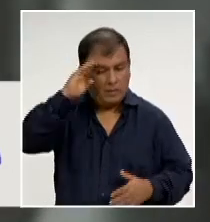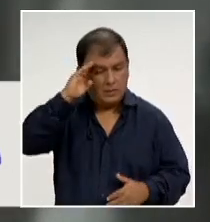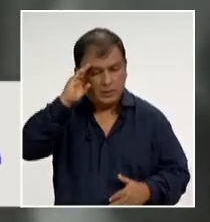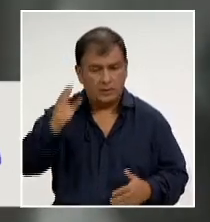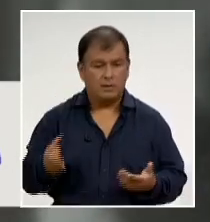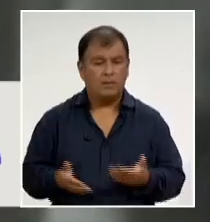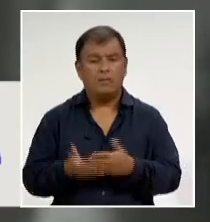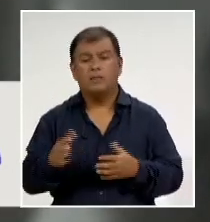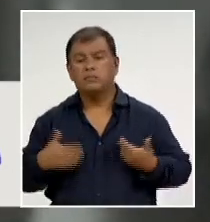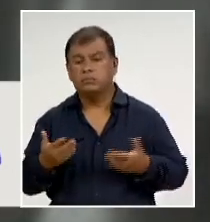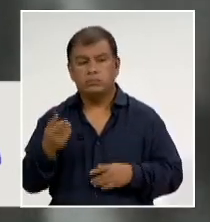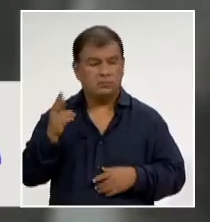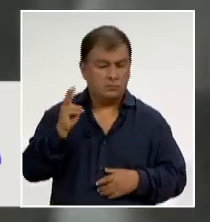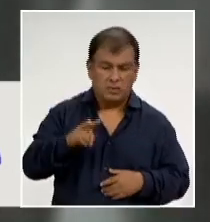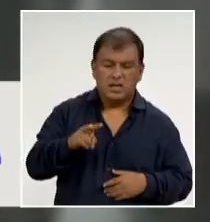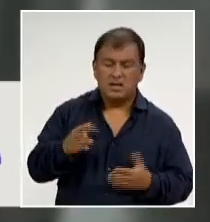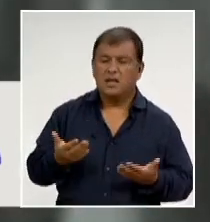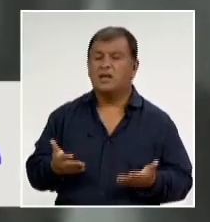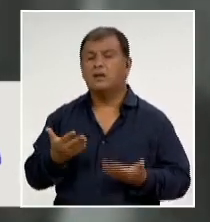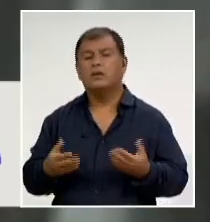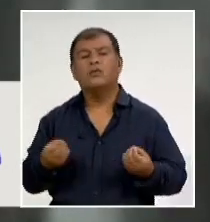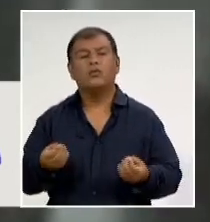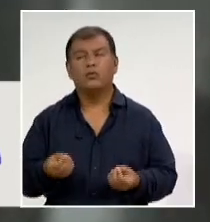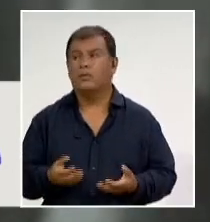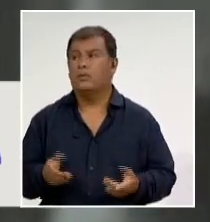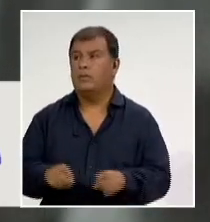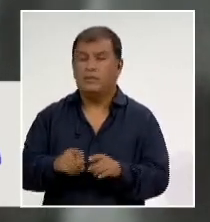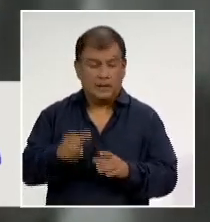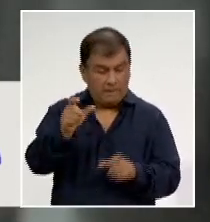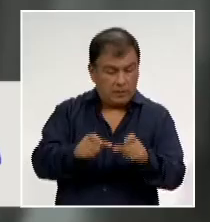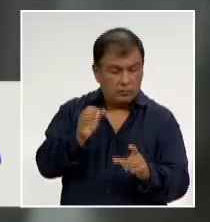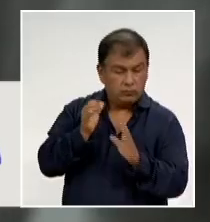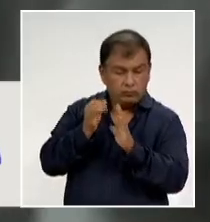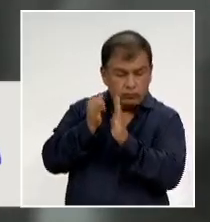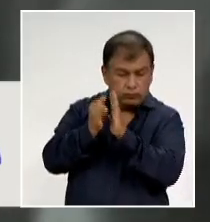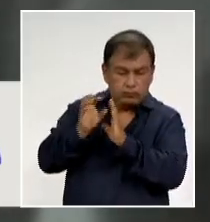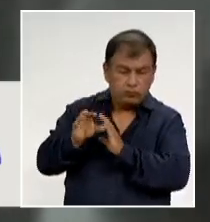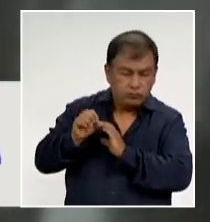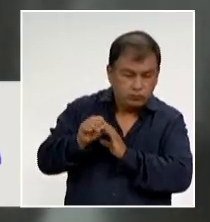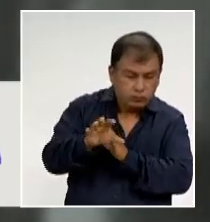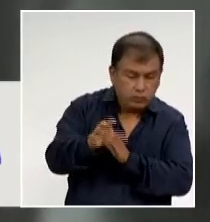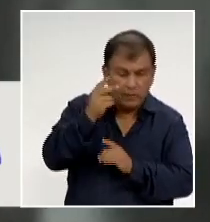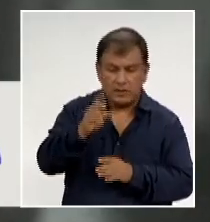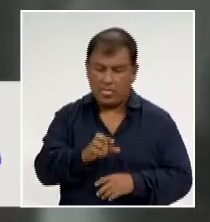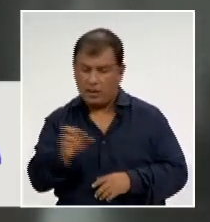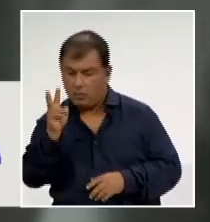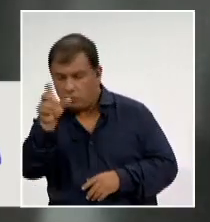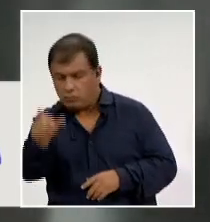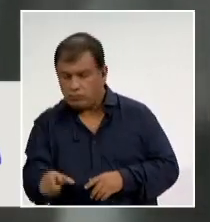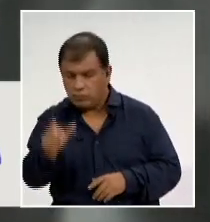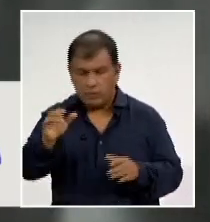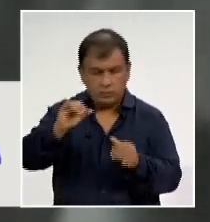general, va a poder ver específicamente, quizás metiéndole un zoom, para ver a esas personas que se ven hacia el lado derecho, ¿verdad? Porque ahí podrían ver, por los rasgos, la